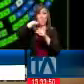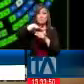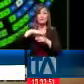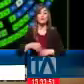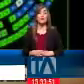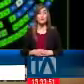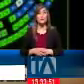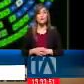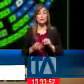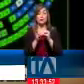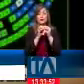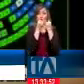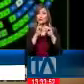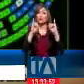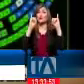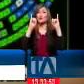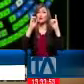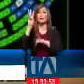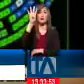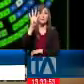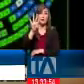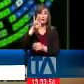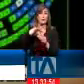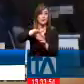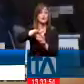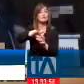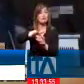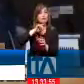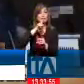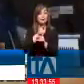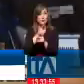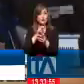La moción que nació del bloque independiente solo tuvo 64 votos y por esa